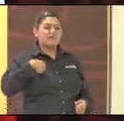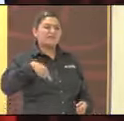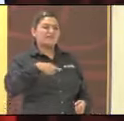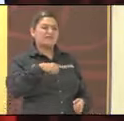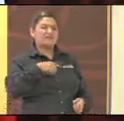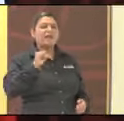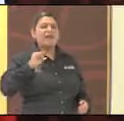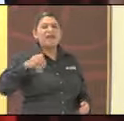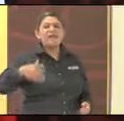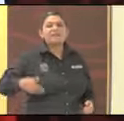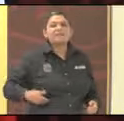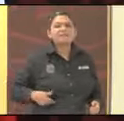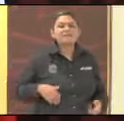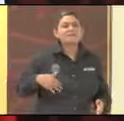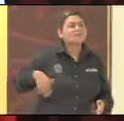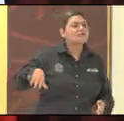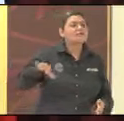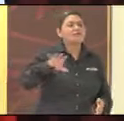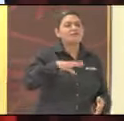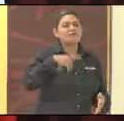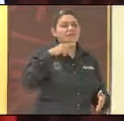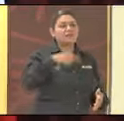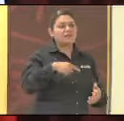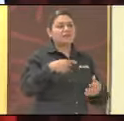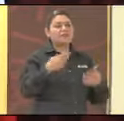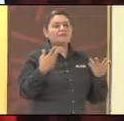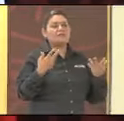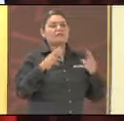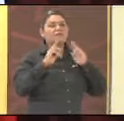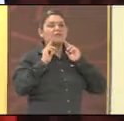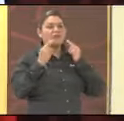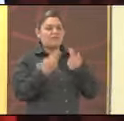a un accidente en cualquiera de esas unidades, ¿o no?